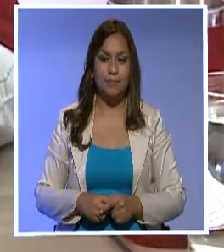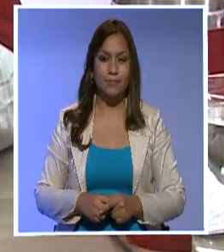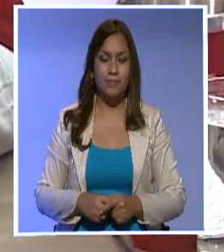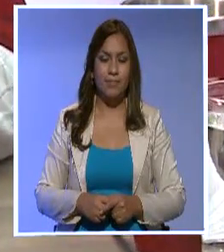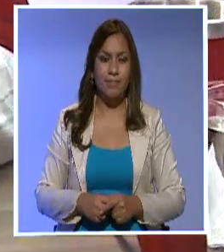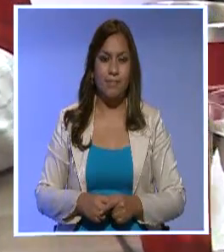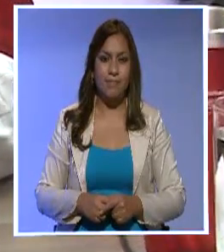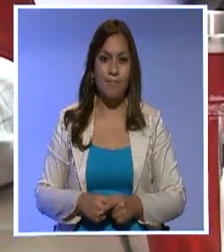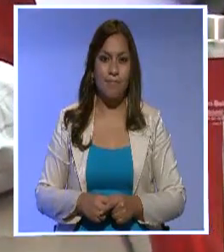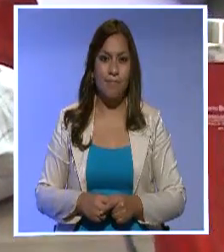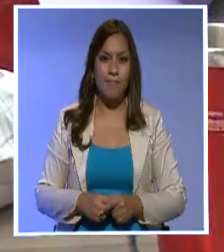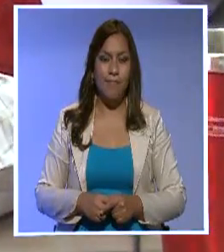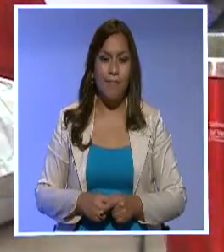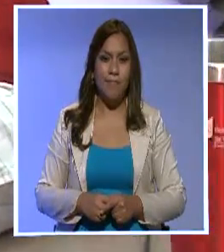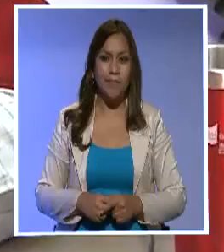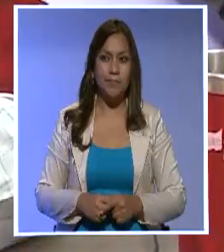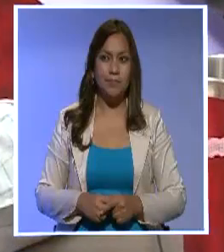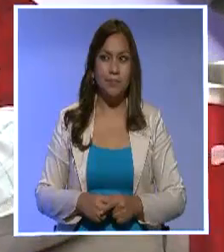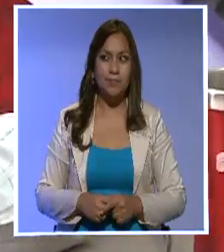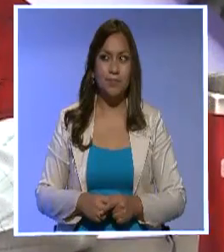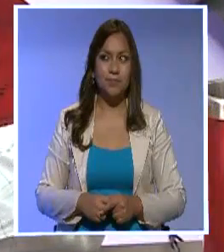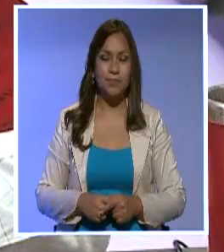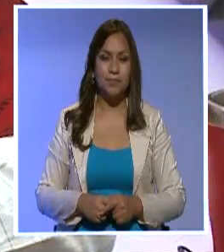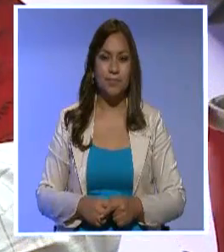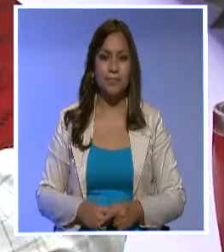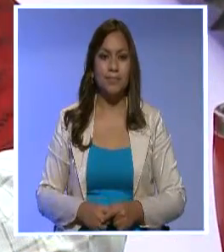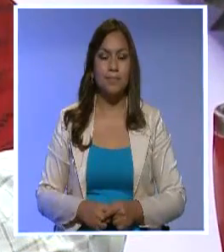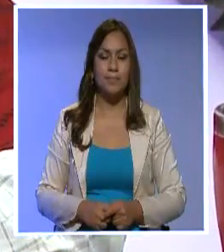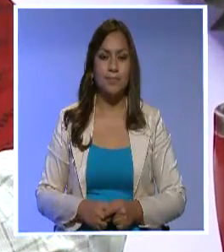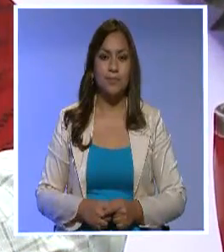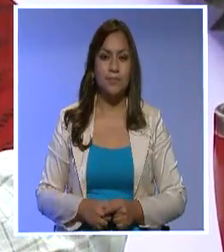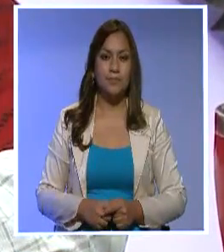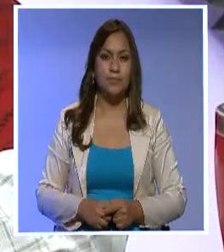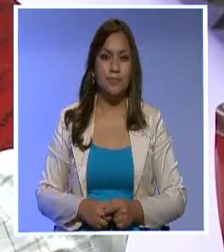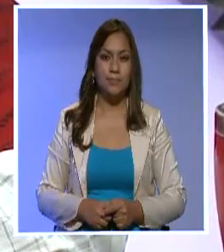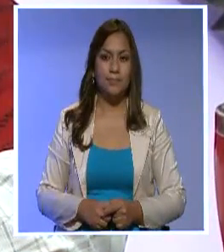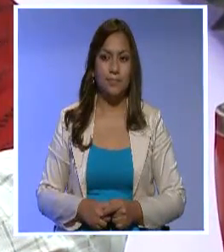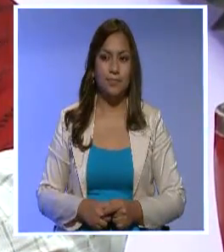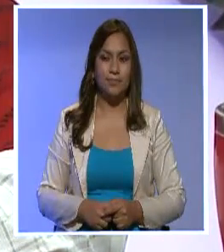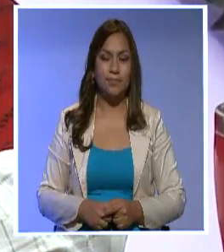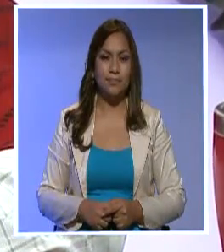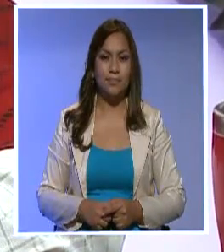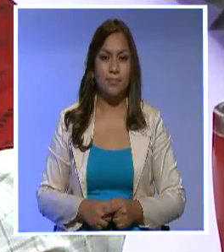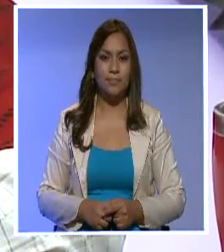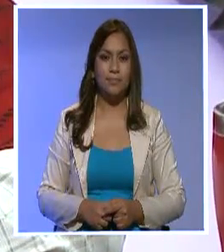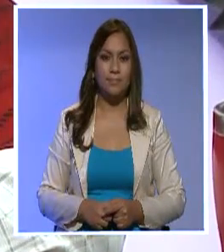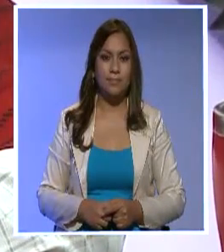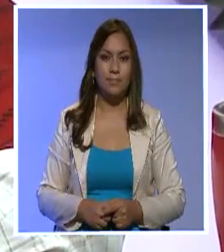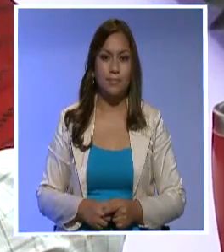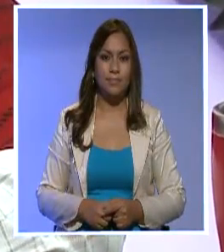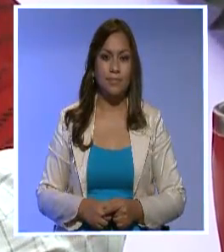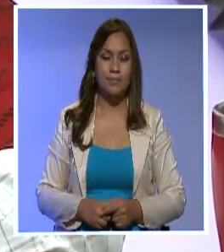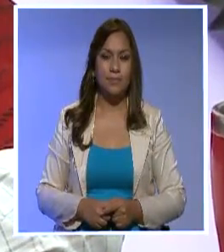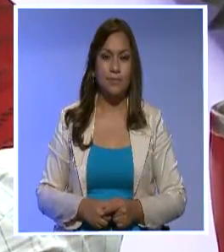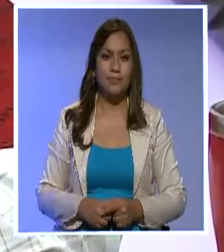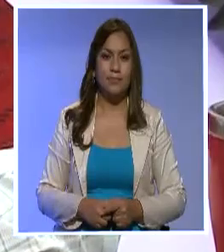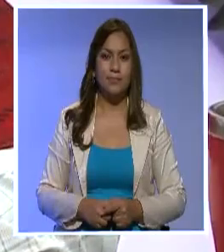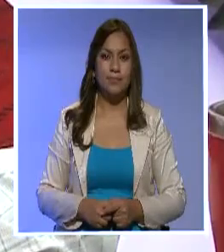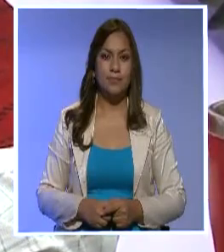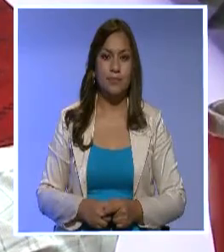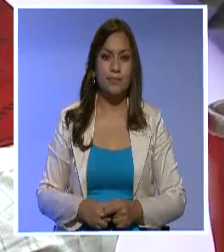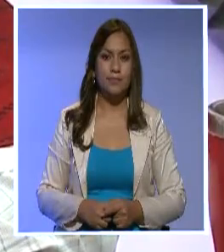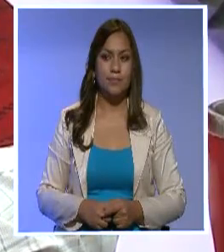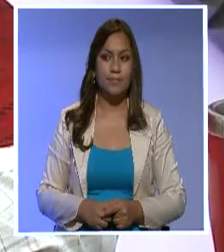manta picking agua sin mancha con juan carr y más cómicas nada imagina ya que fidel castro cuba